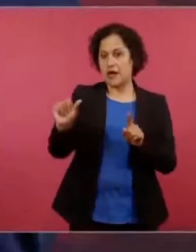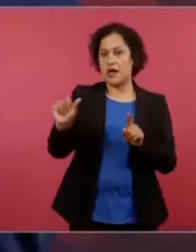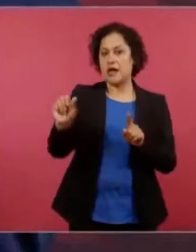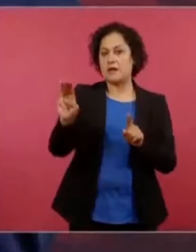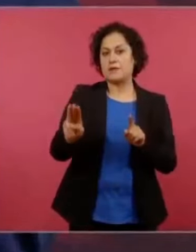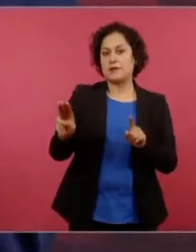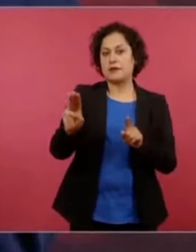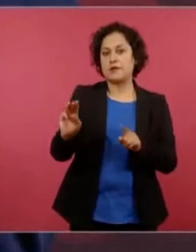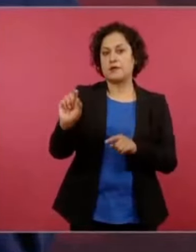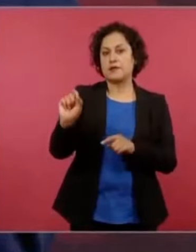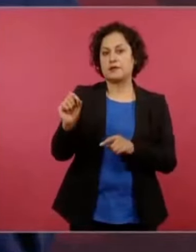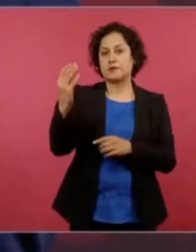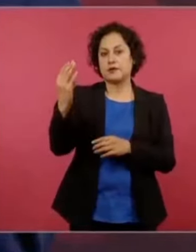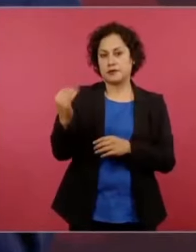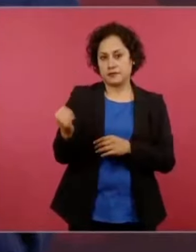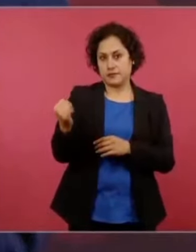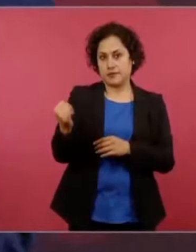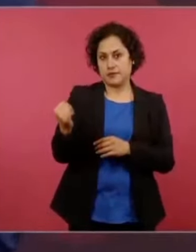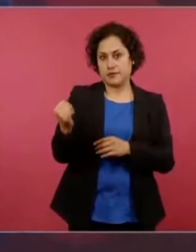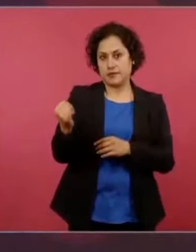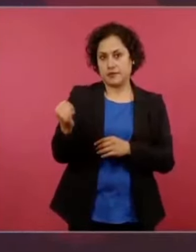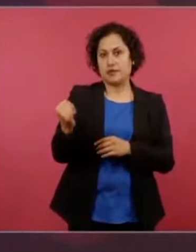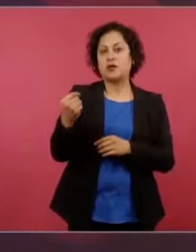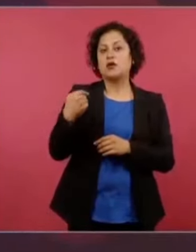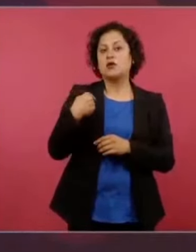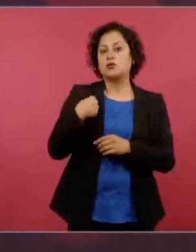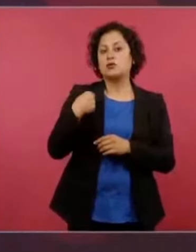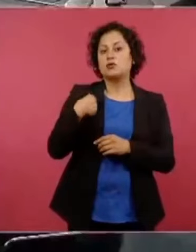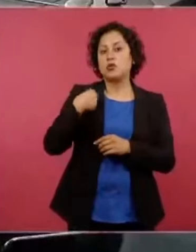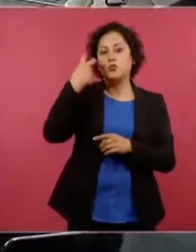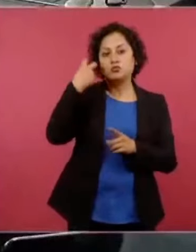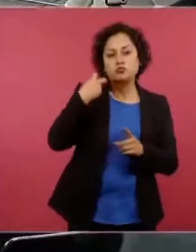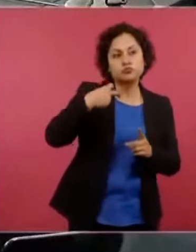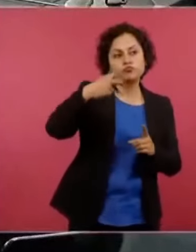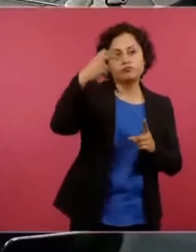29, ¿sí? Sí. Voy a hacer un recorrido